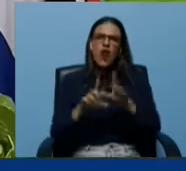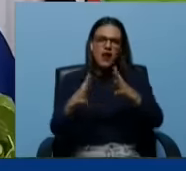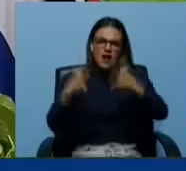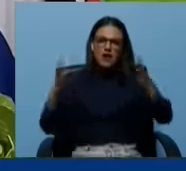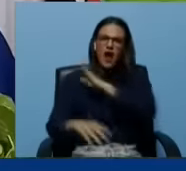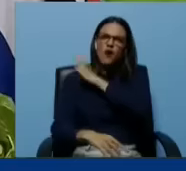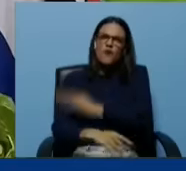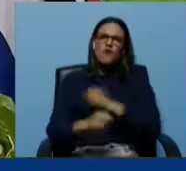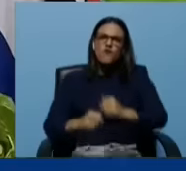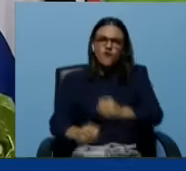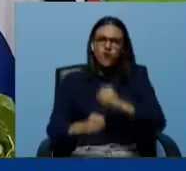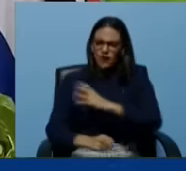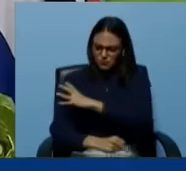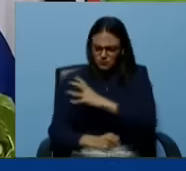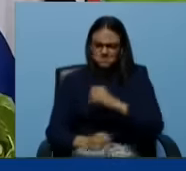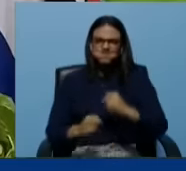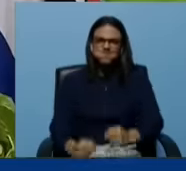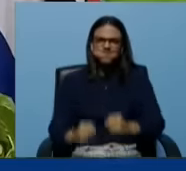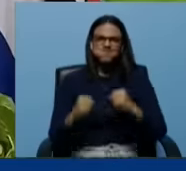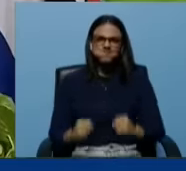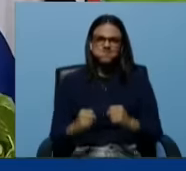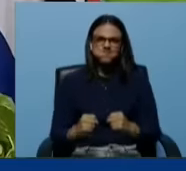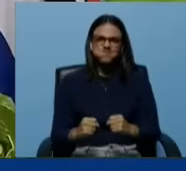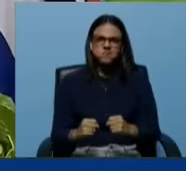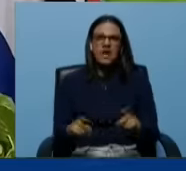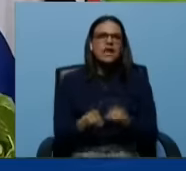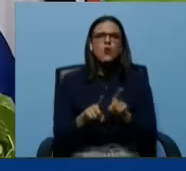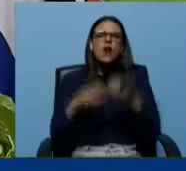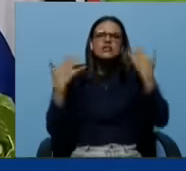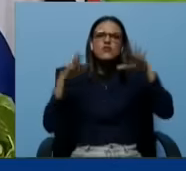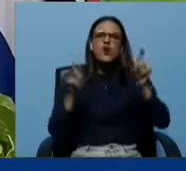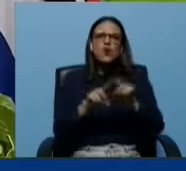una gran potencia, una explosión.